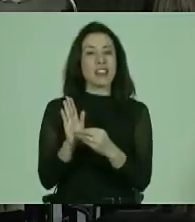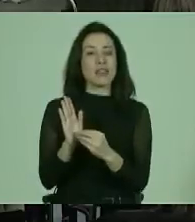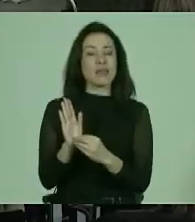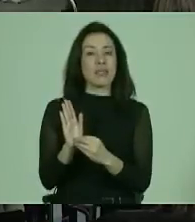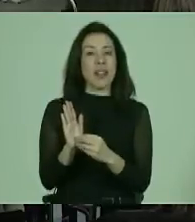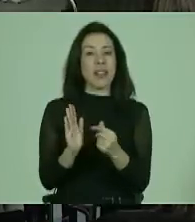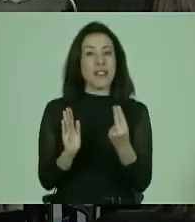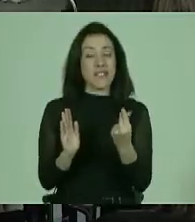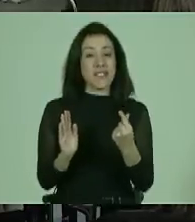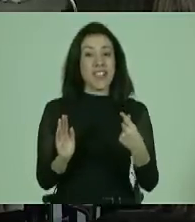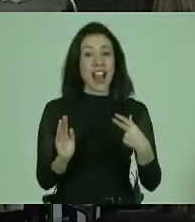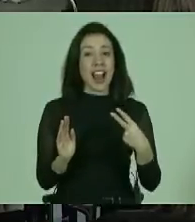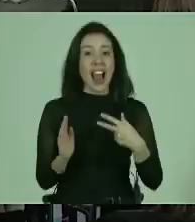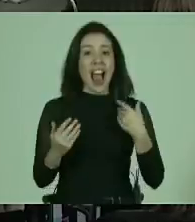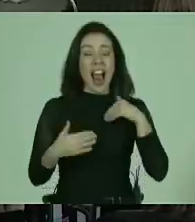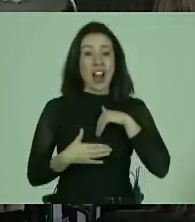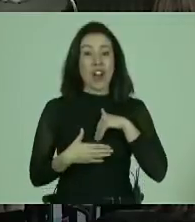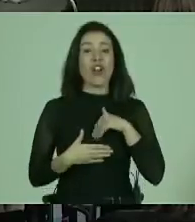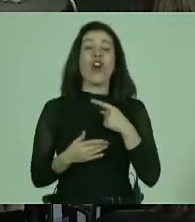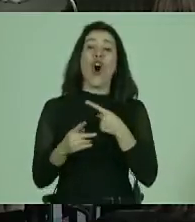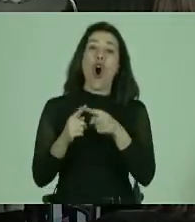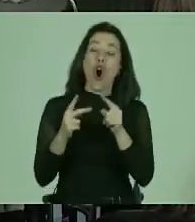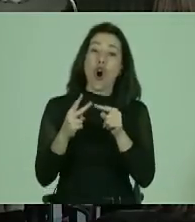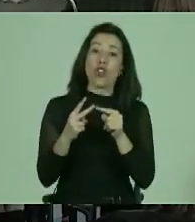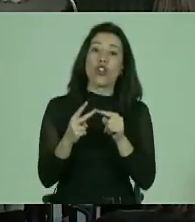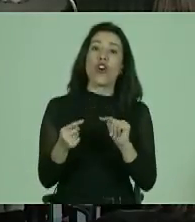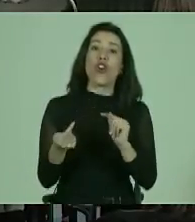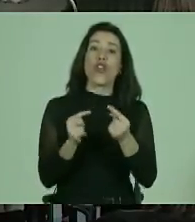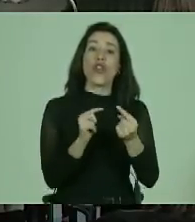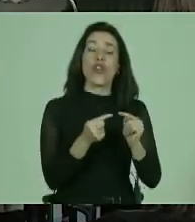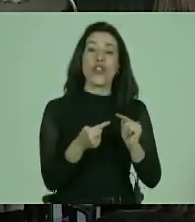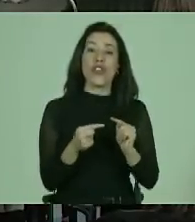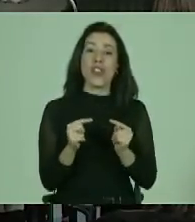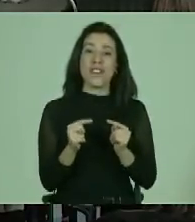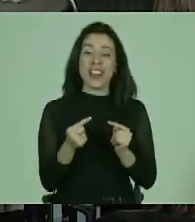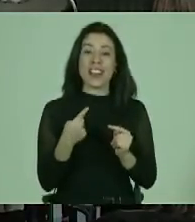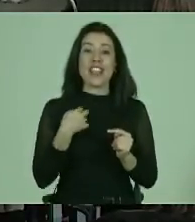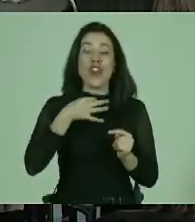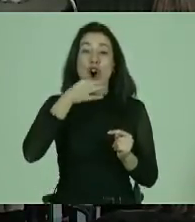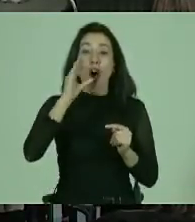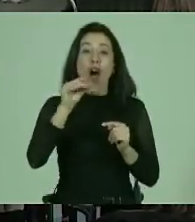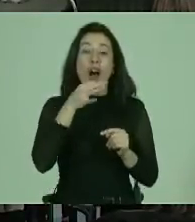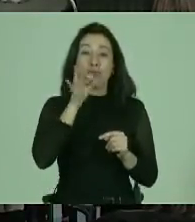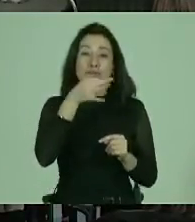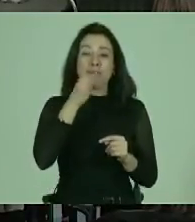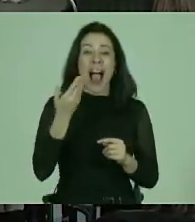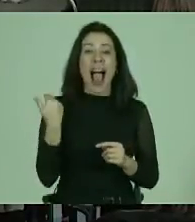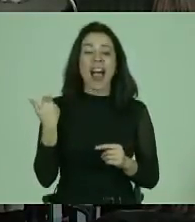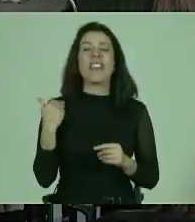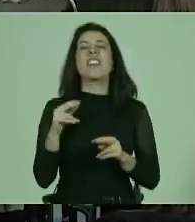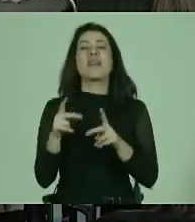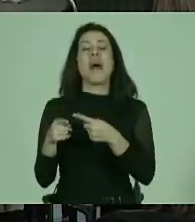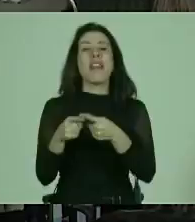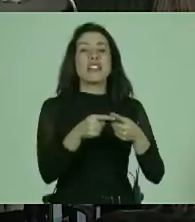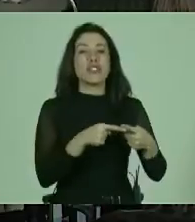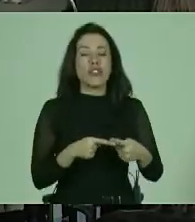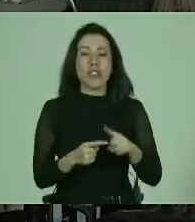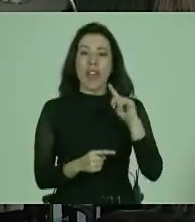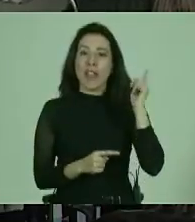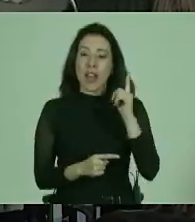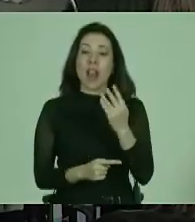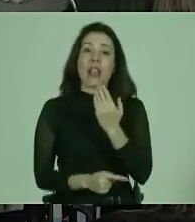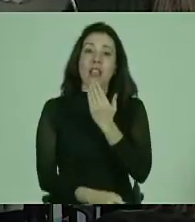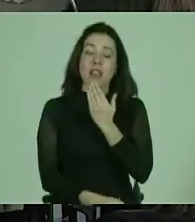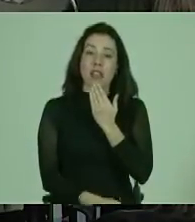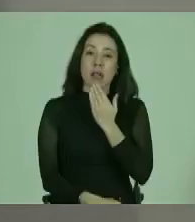y otro que tiene que ver con ese debate al que me he referido antes con la sociedad en general y por